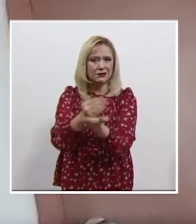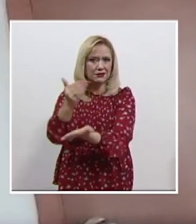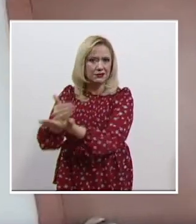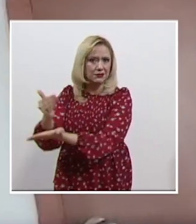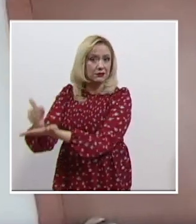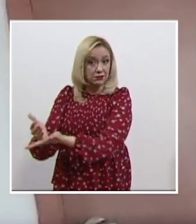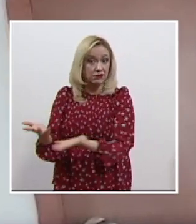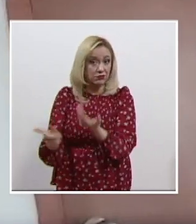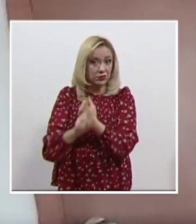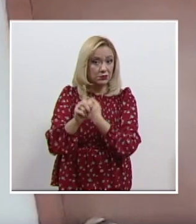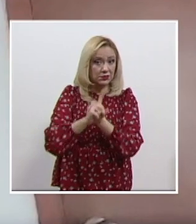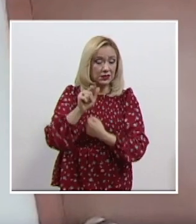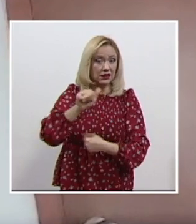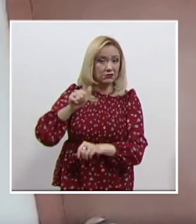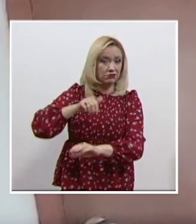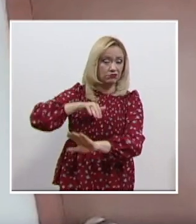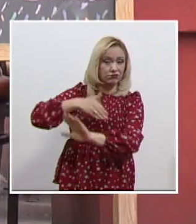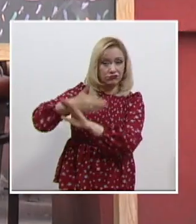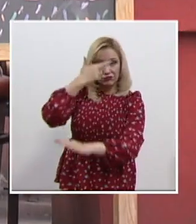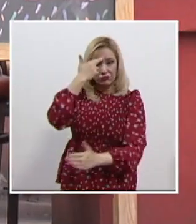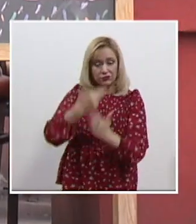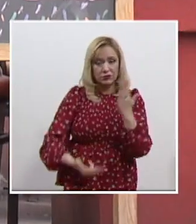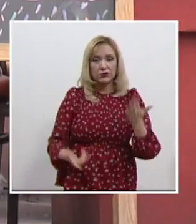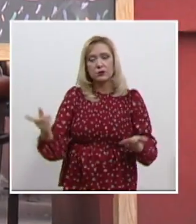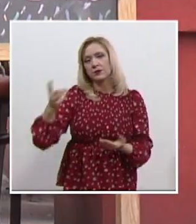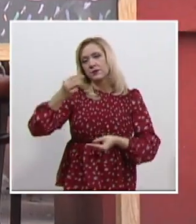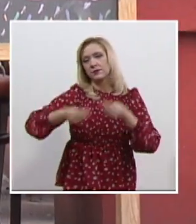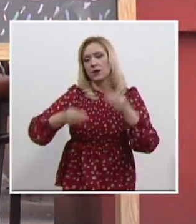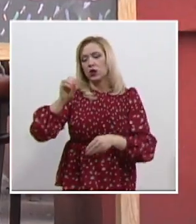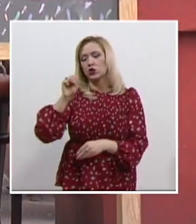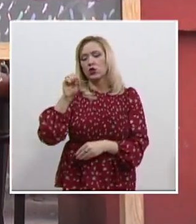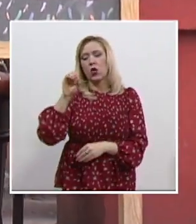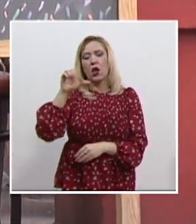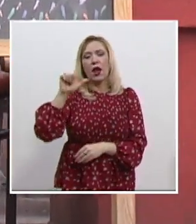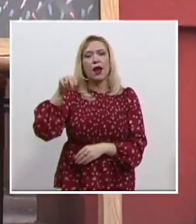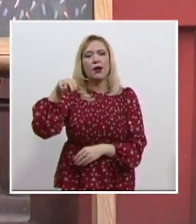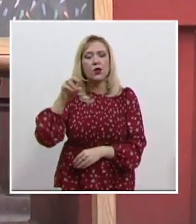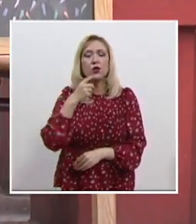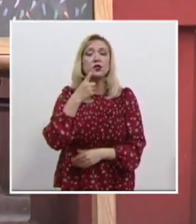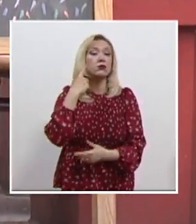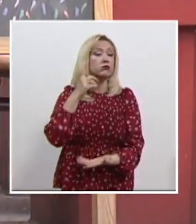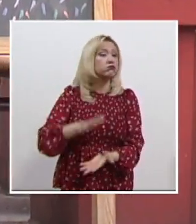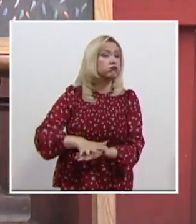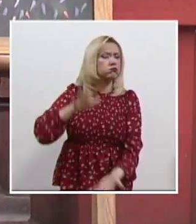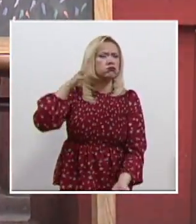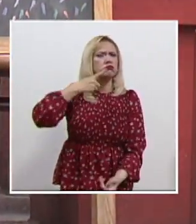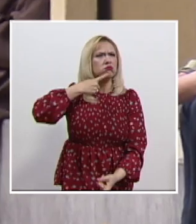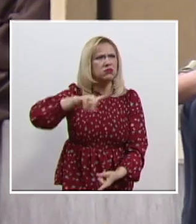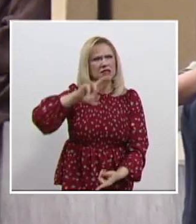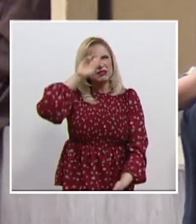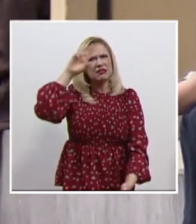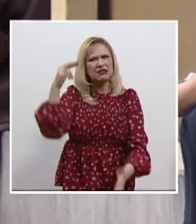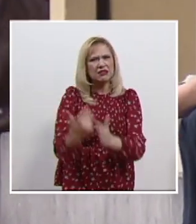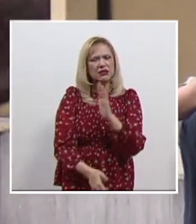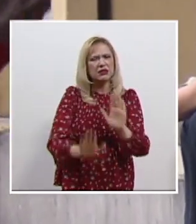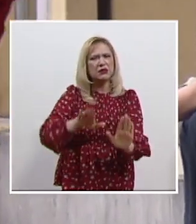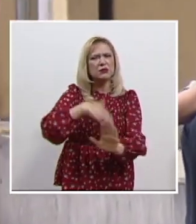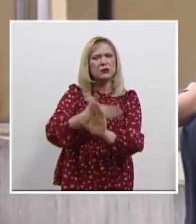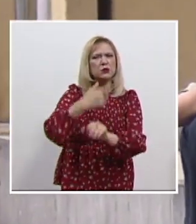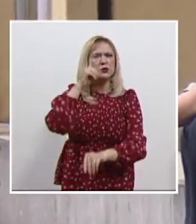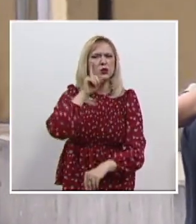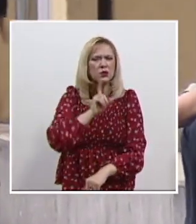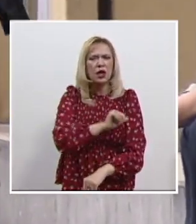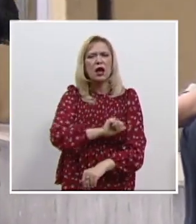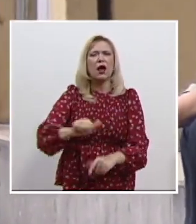Lo anterior lo manifestó la magistrada Gloria Avesia Solano, quien agregó que la mayoría de los casos de violencia contra las mujeres y